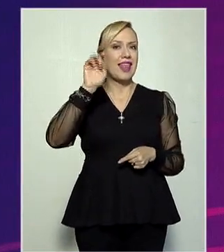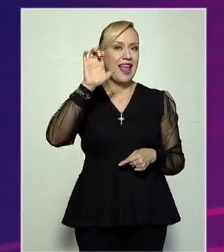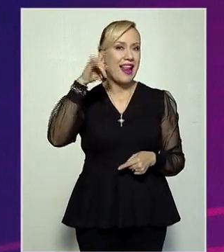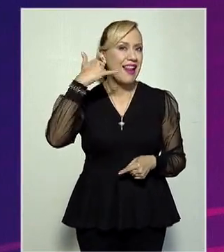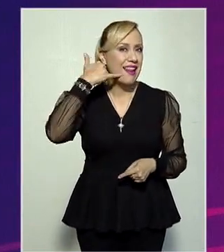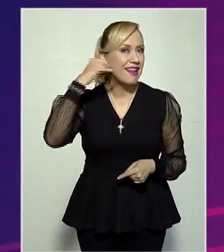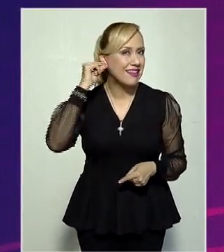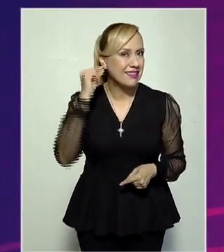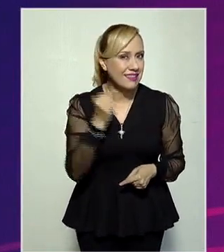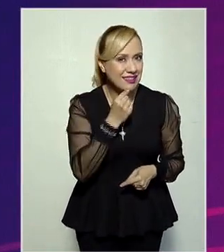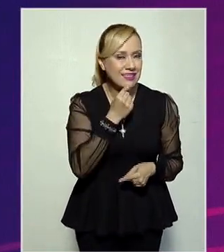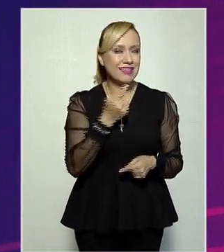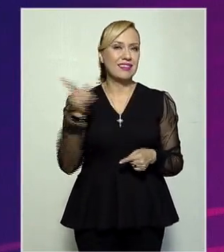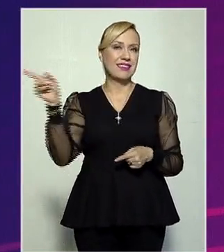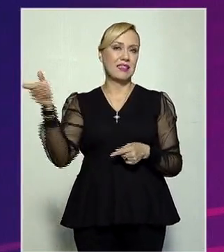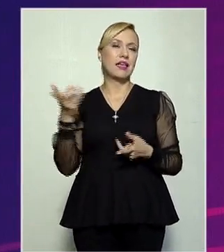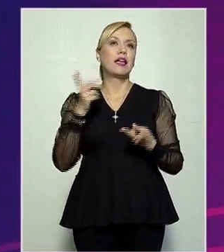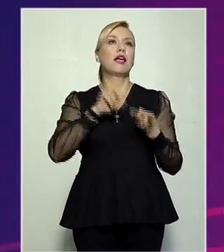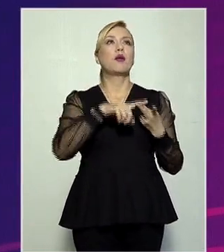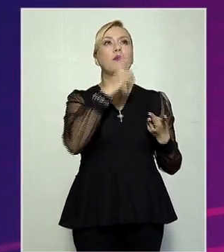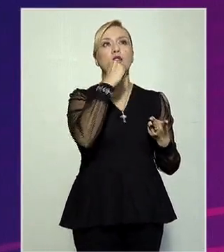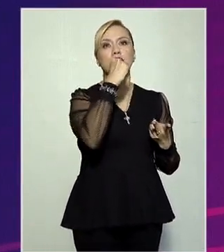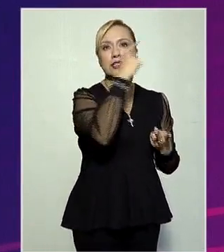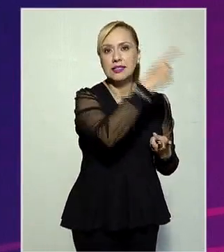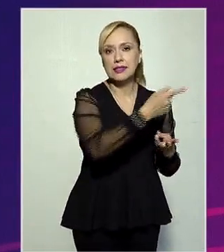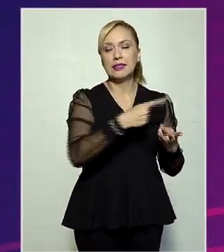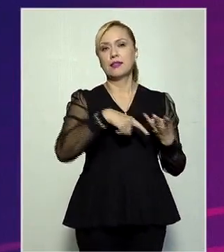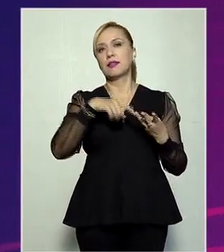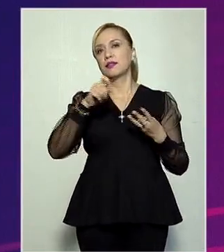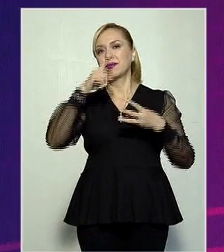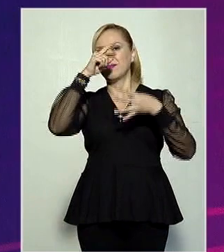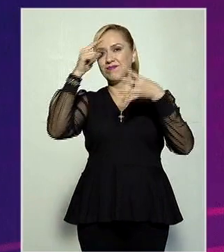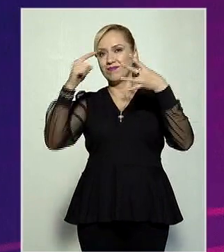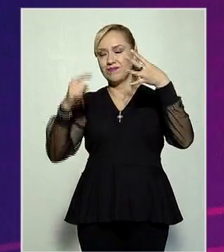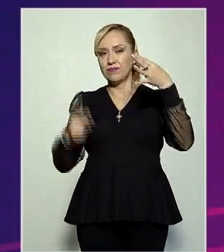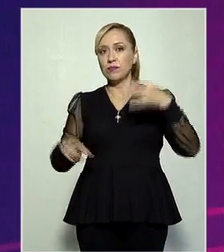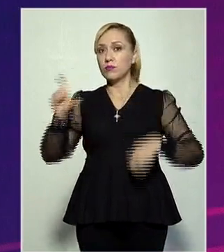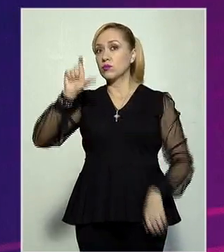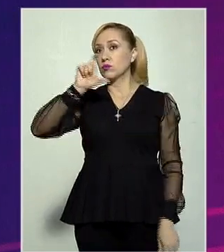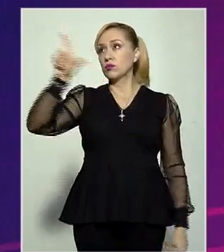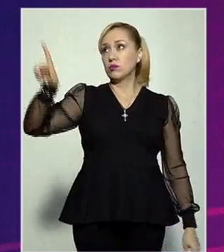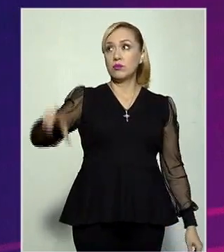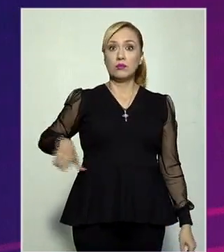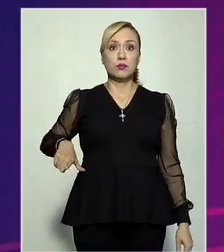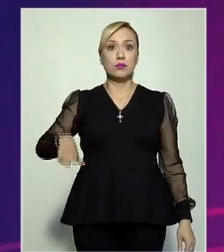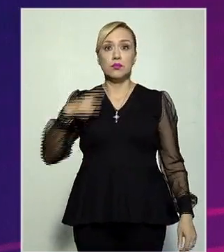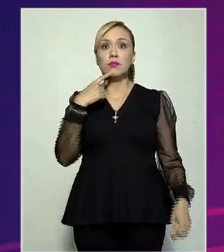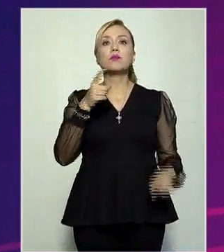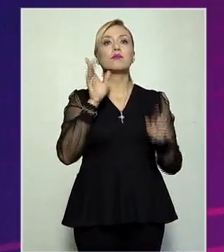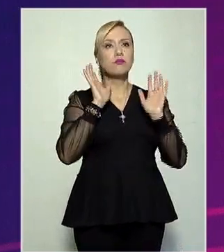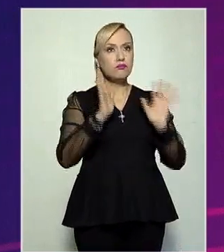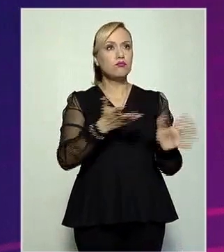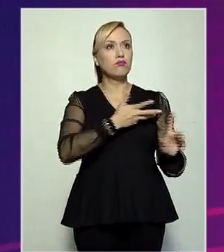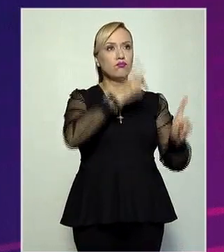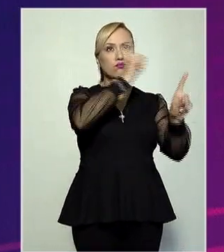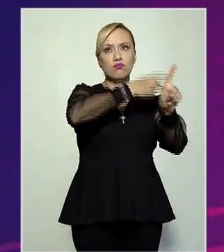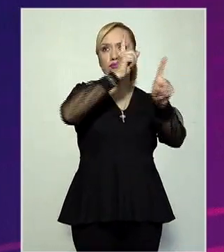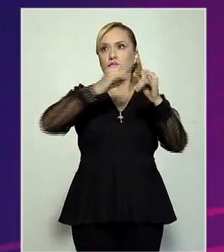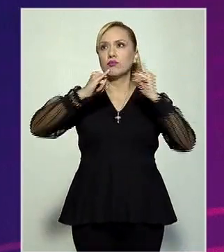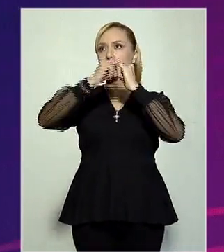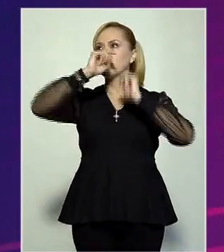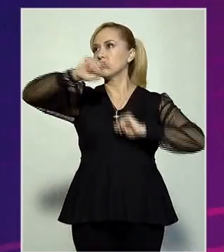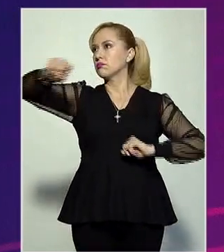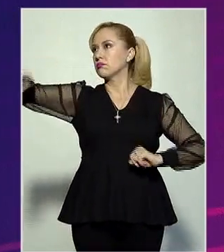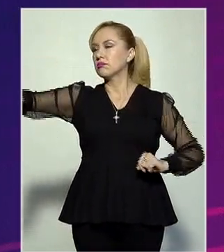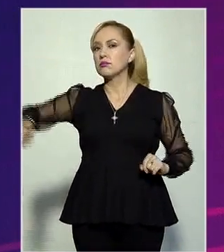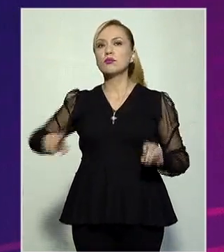final esto no es una función de las comisiones, es una función de Estado. Entonces, en la medida en que es una política pública, podemos integrar a todos estos actores, hacer el mapeo de